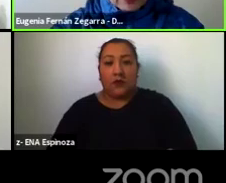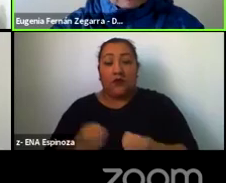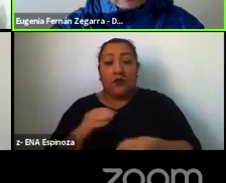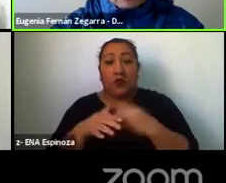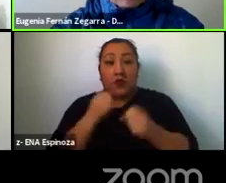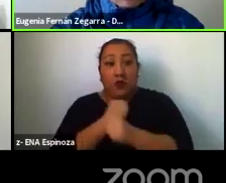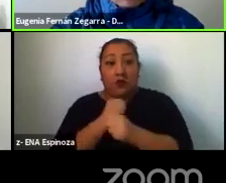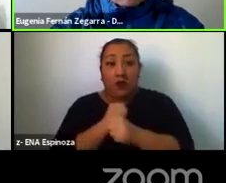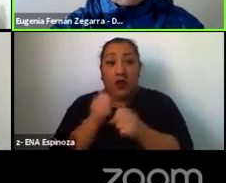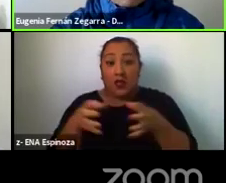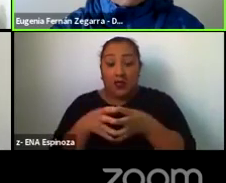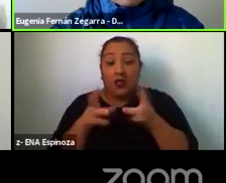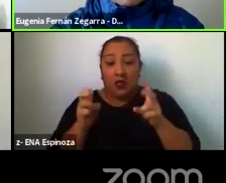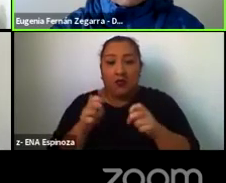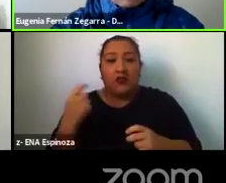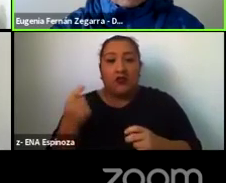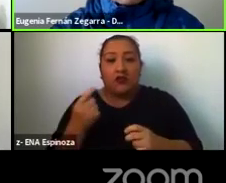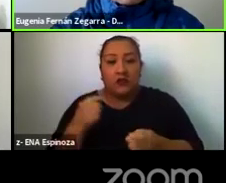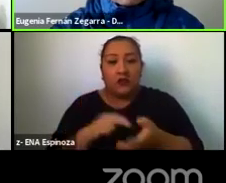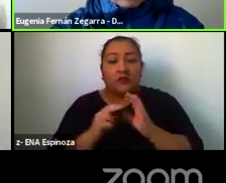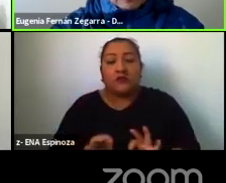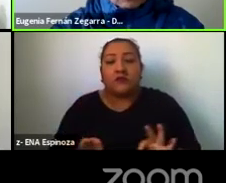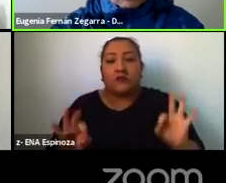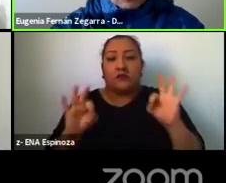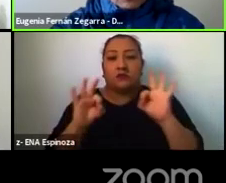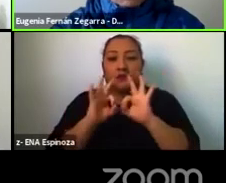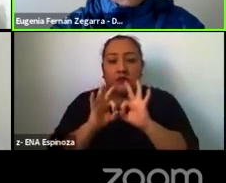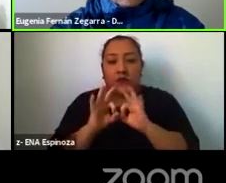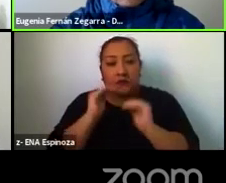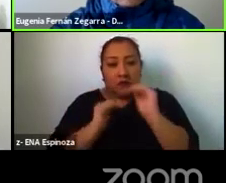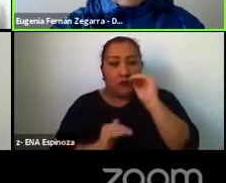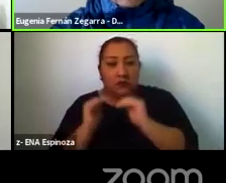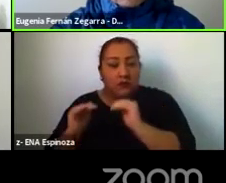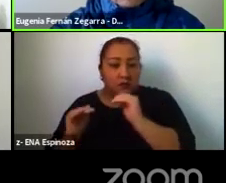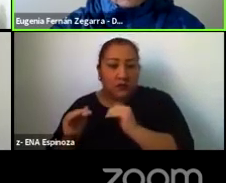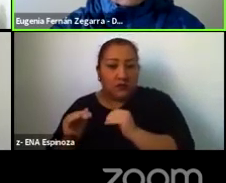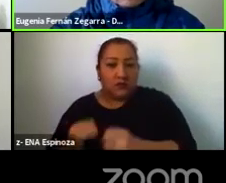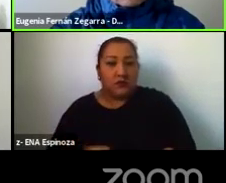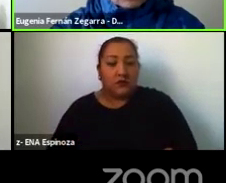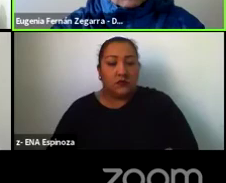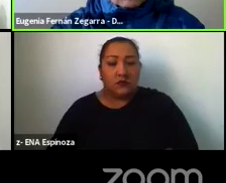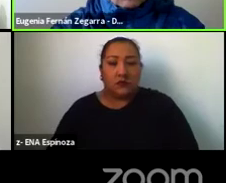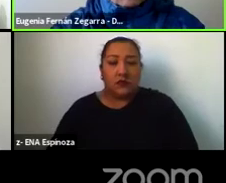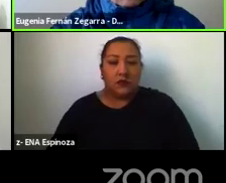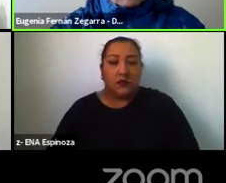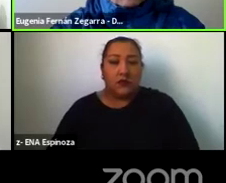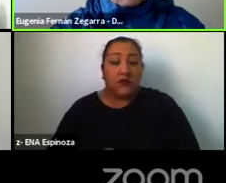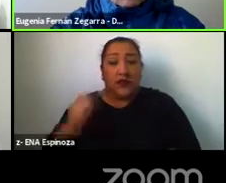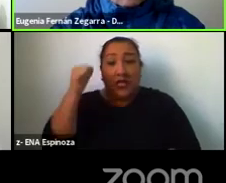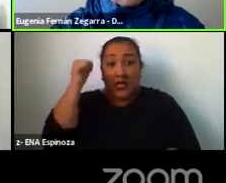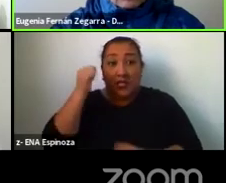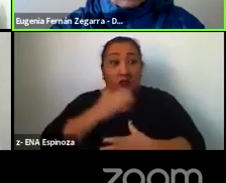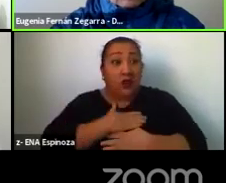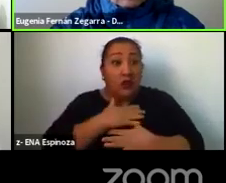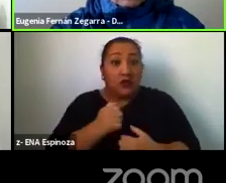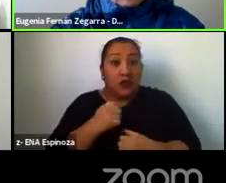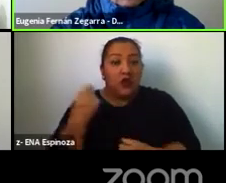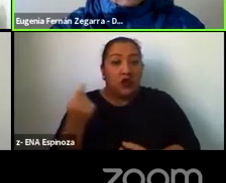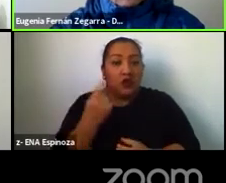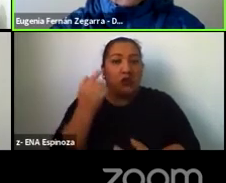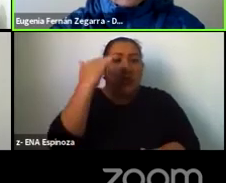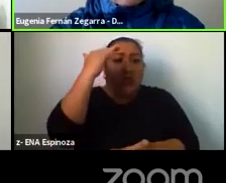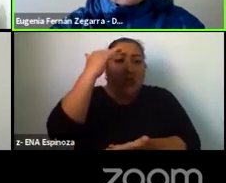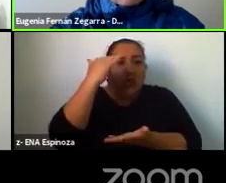esta naturaleza, son sumamente importantes y variados, porque el derecho a la salud no solo se